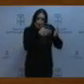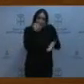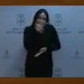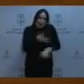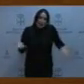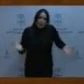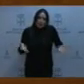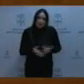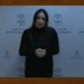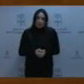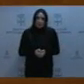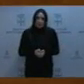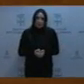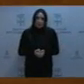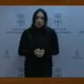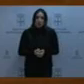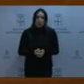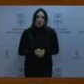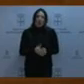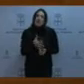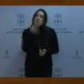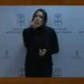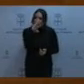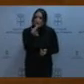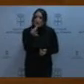sabe. Y voy a decirle más.